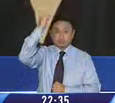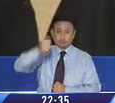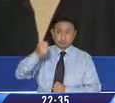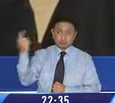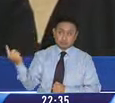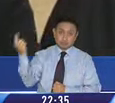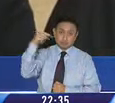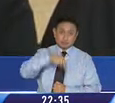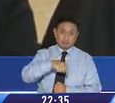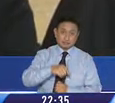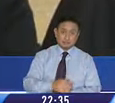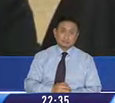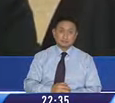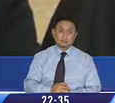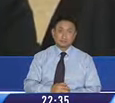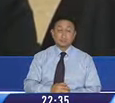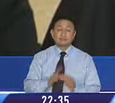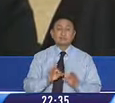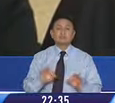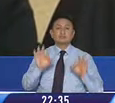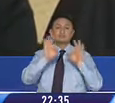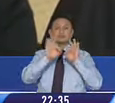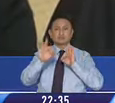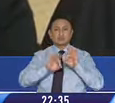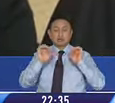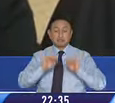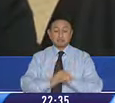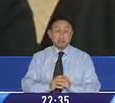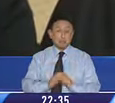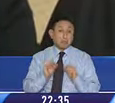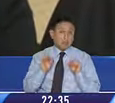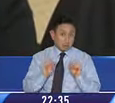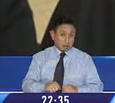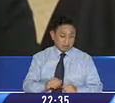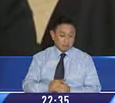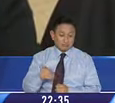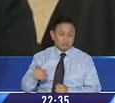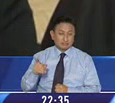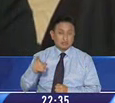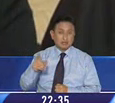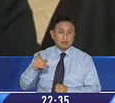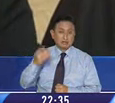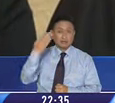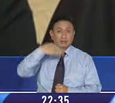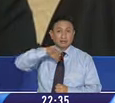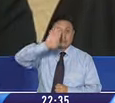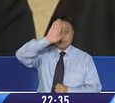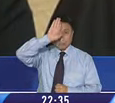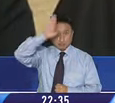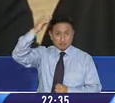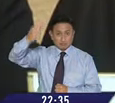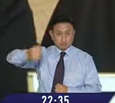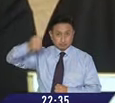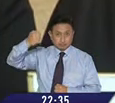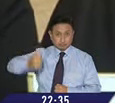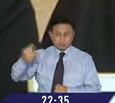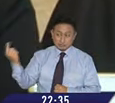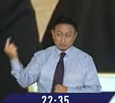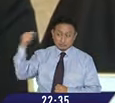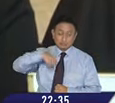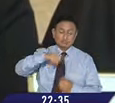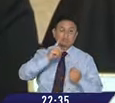Algo importante a señalar es la gran posibilidad de que el Papa Francisco venga a